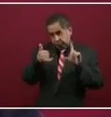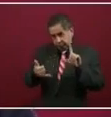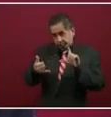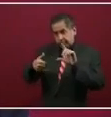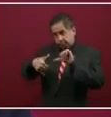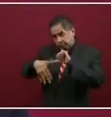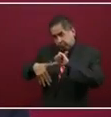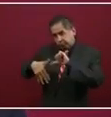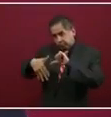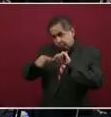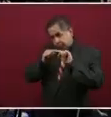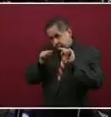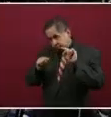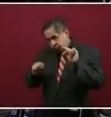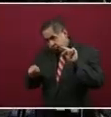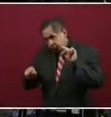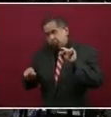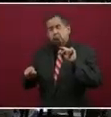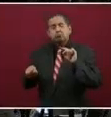Porque